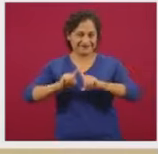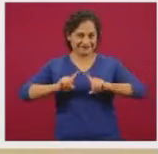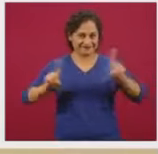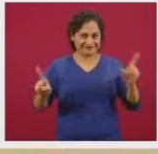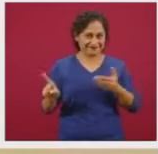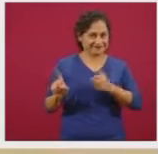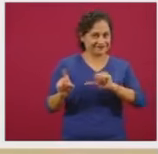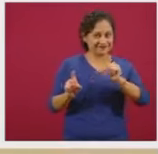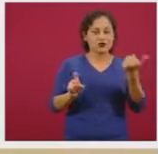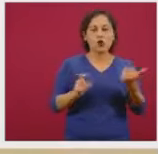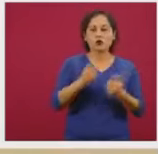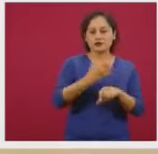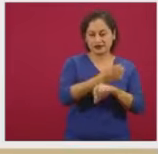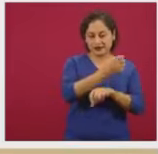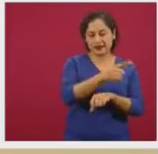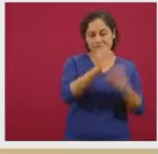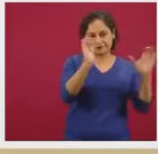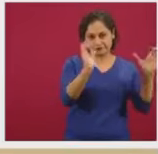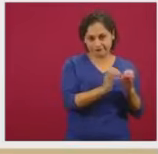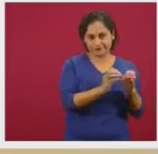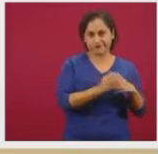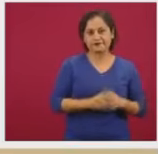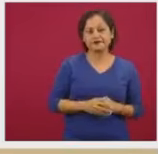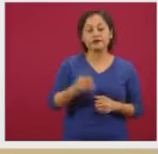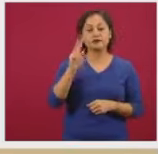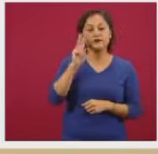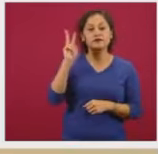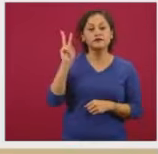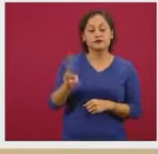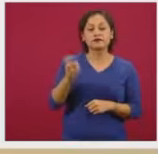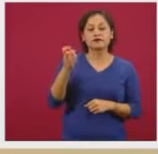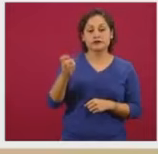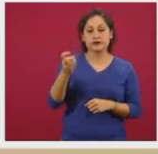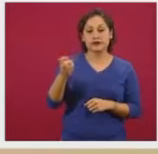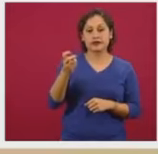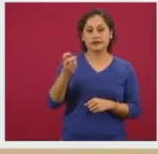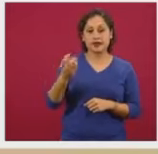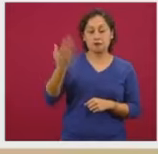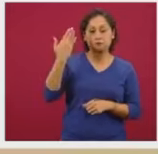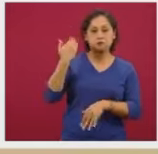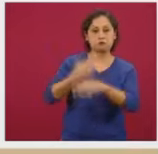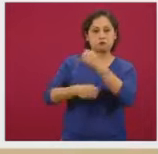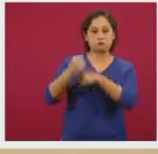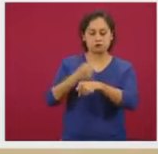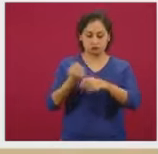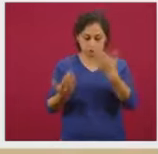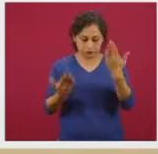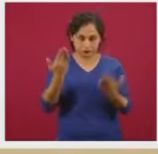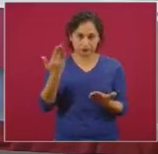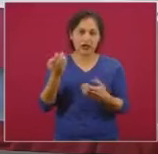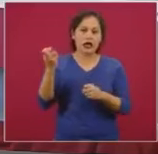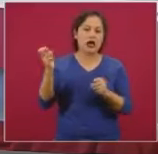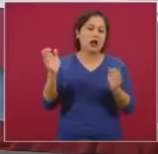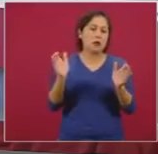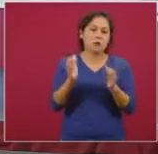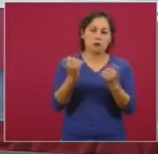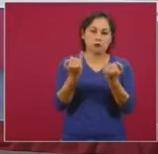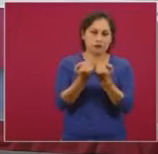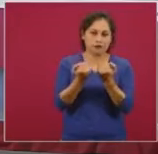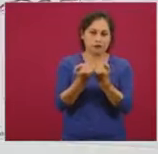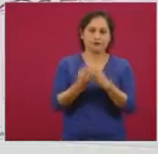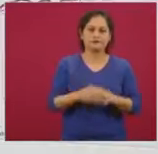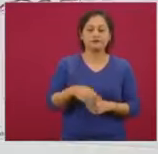es el canal epidémico, así le llamamos, de los últimos años, pues tiene menos variabilidad. El Estado de México tiene